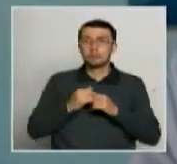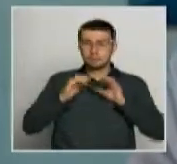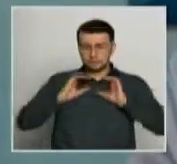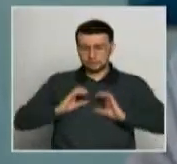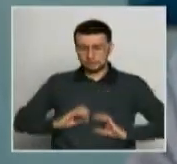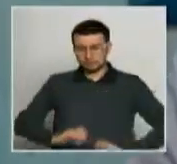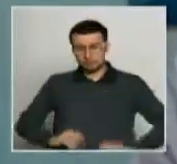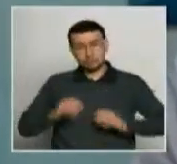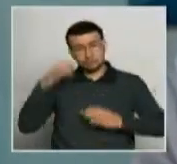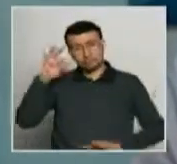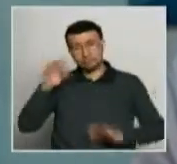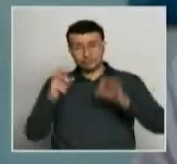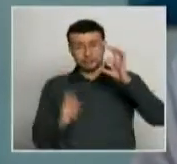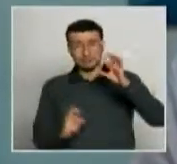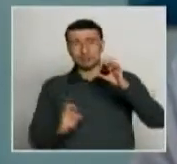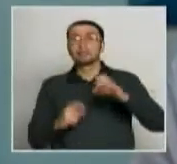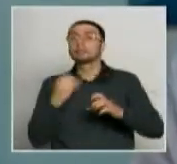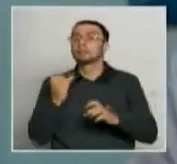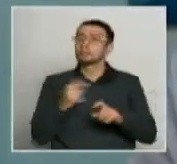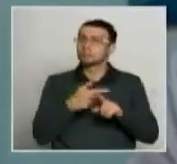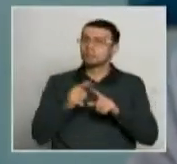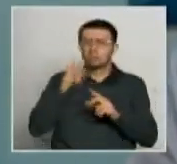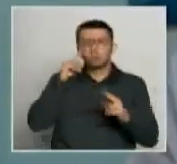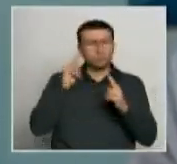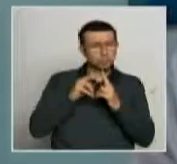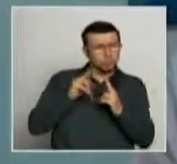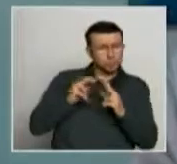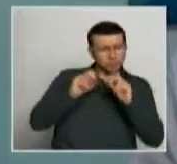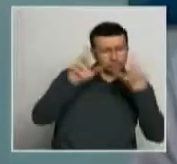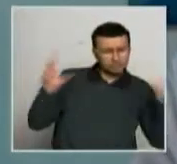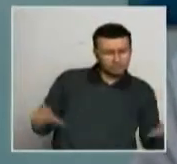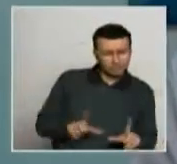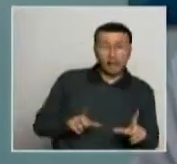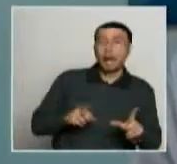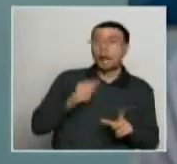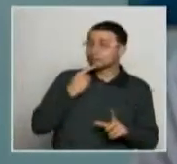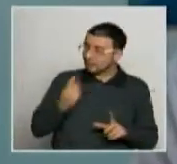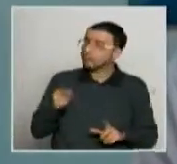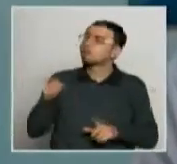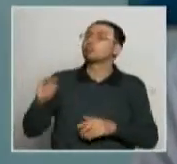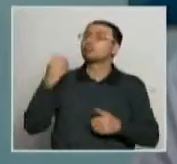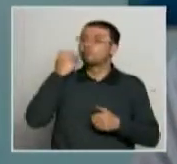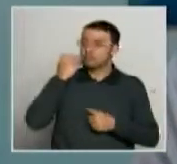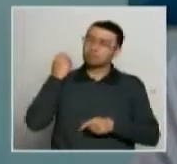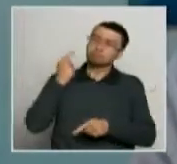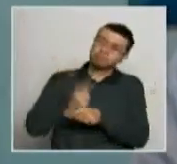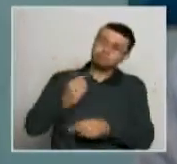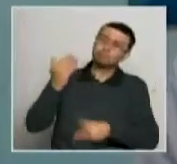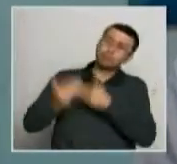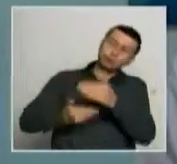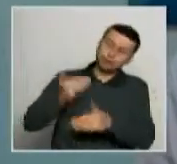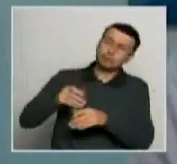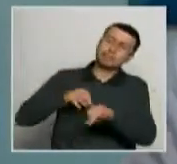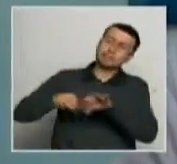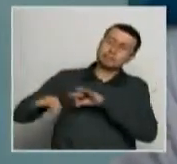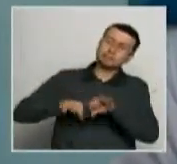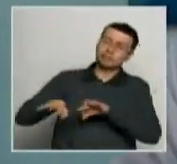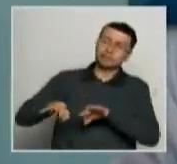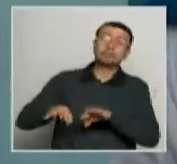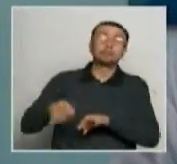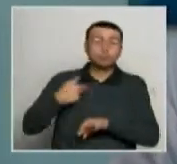X, métodos diagnósticos para uno poder decirle a un paciente realmente cuál es su proceso patológico. Eso es lo que